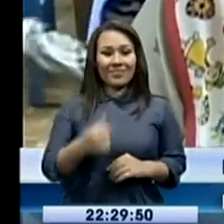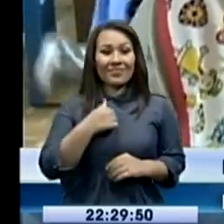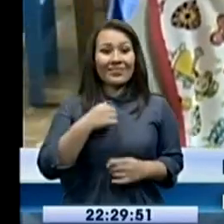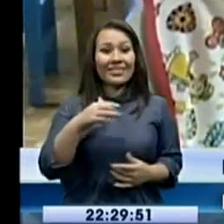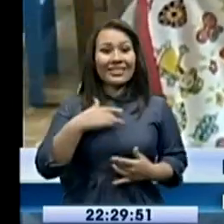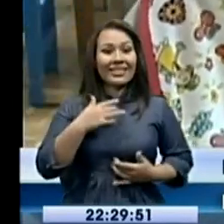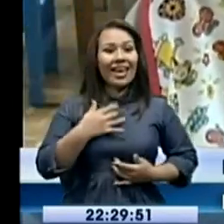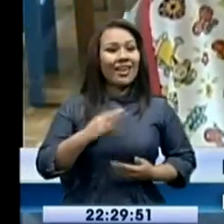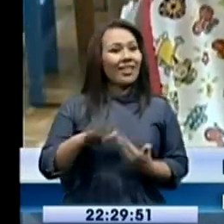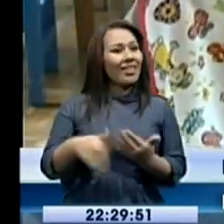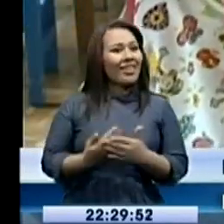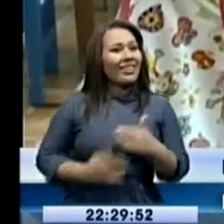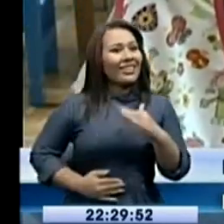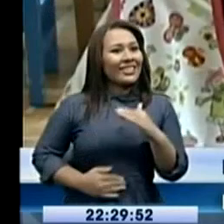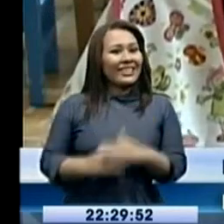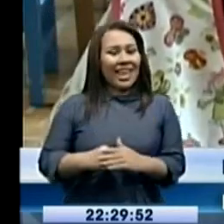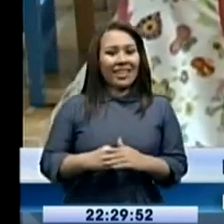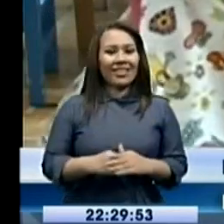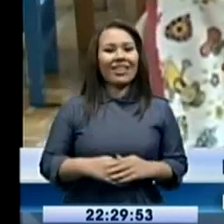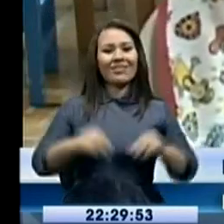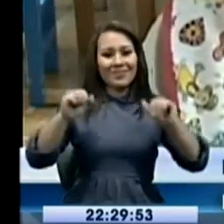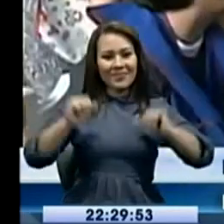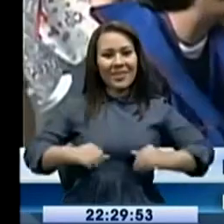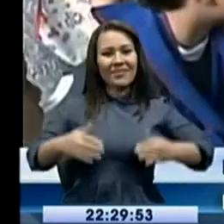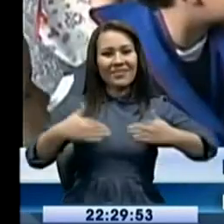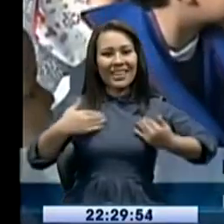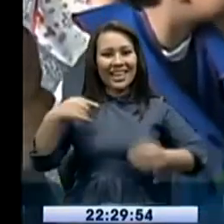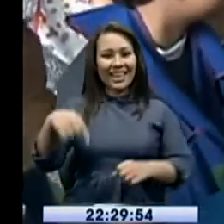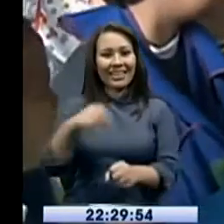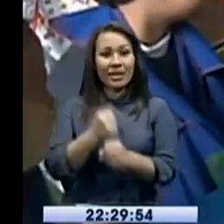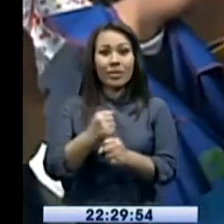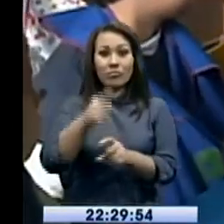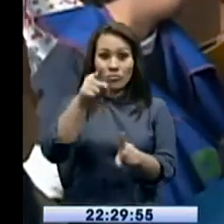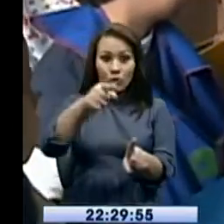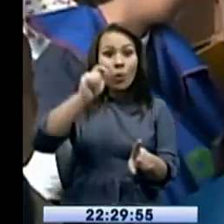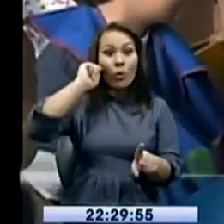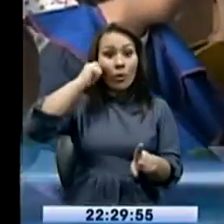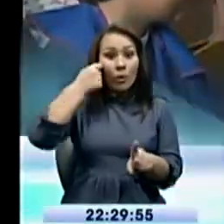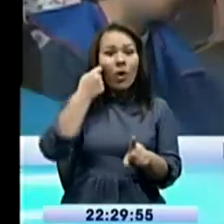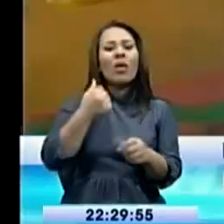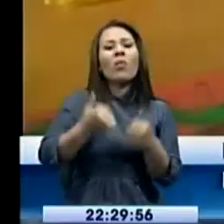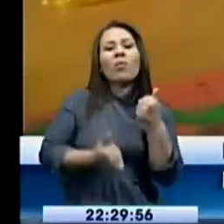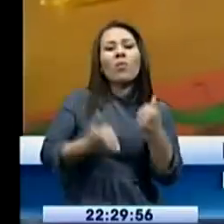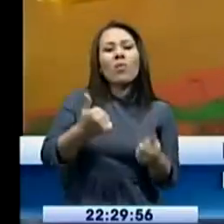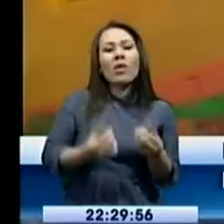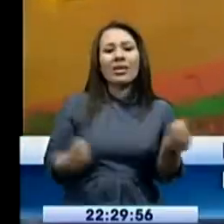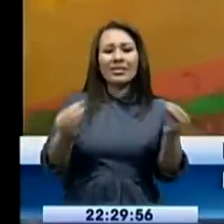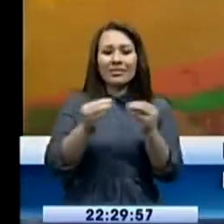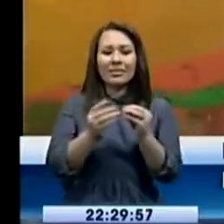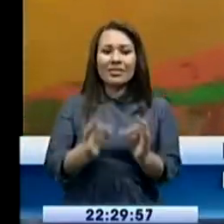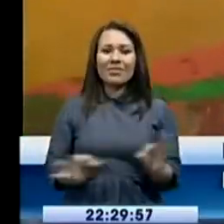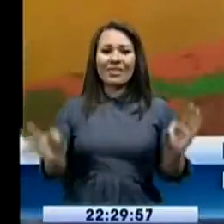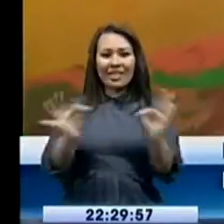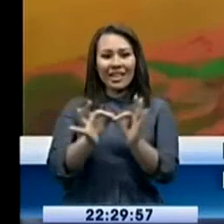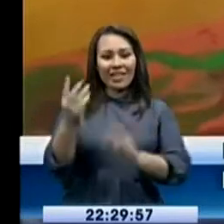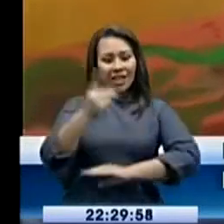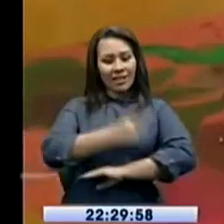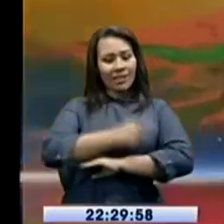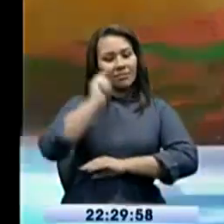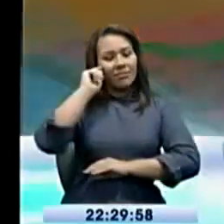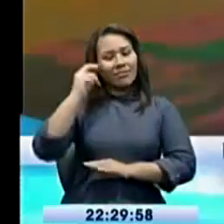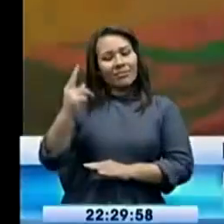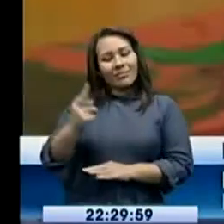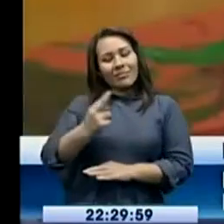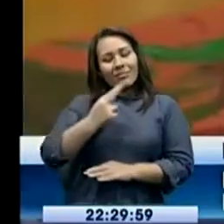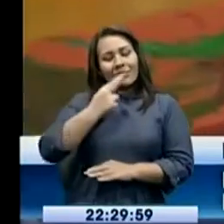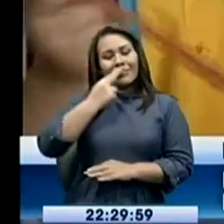sienta totalmente llena y satisfecha en este trabajo. Recuerde usted el momento más preciado que tiene de su madre. Tal vez aquel aroma